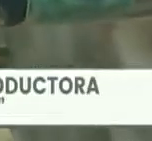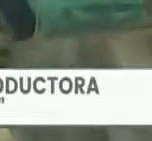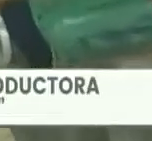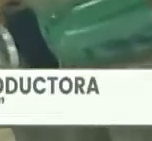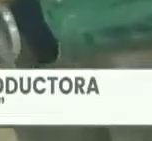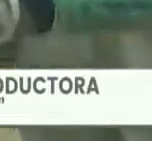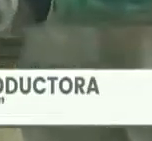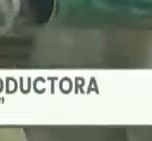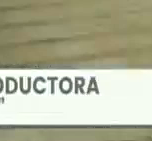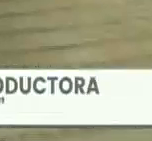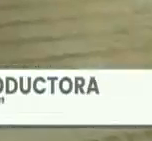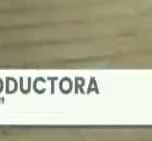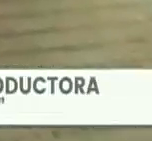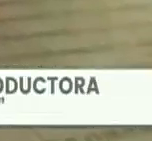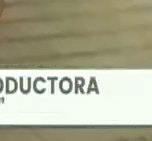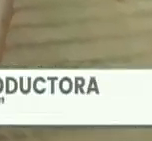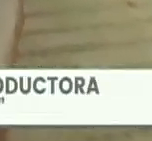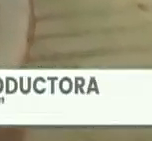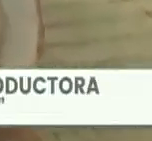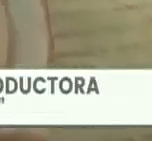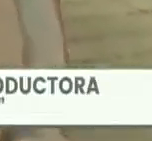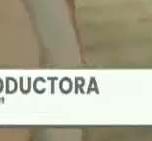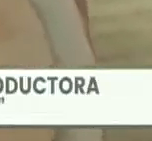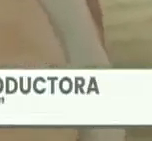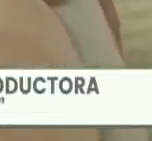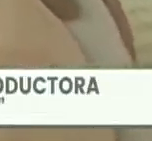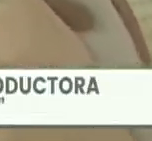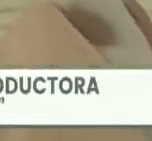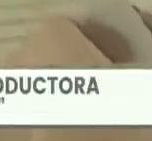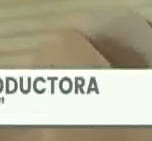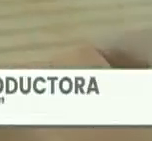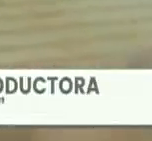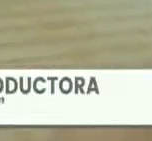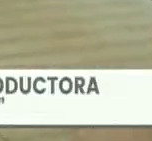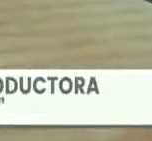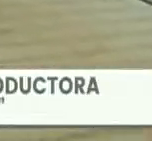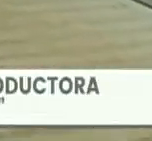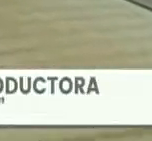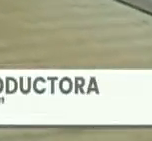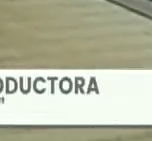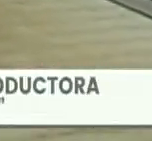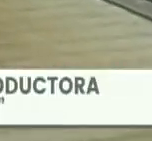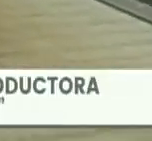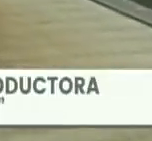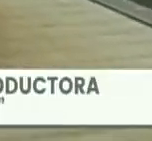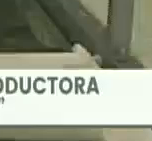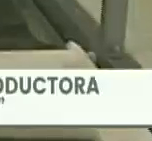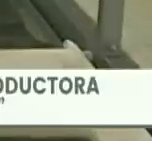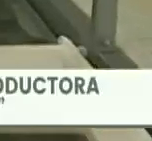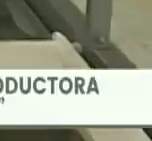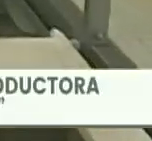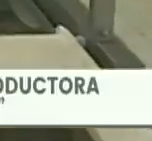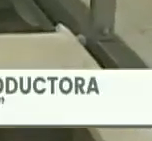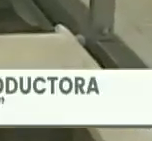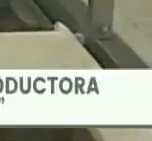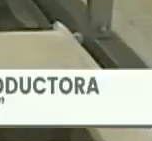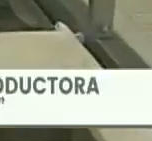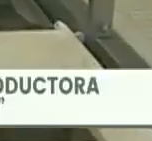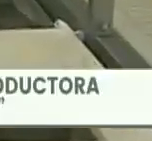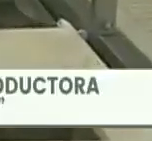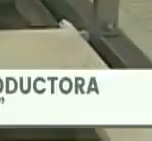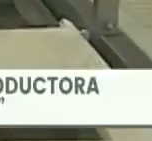otros. Esos productos van a unas cavas de almacenamiento ya separados por el tipo de